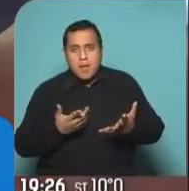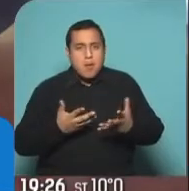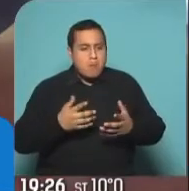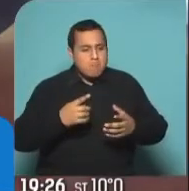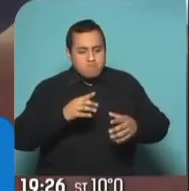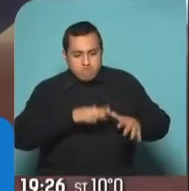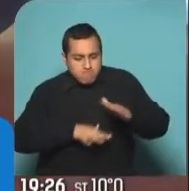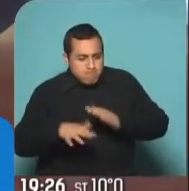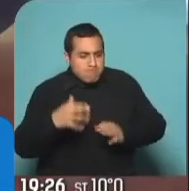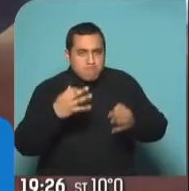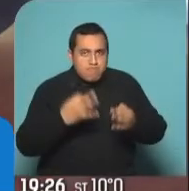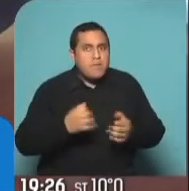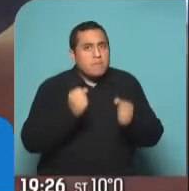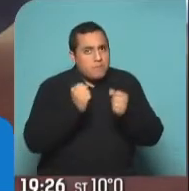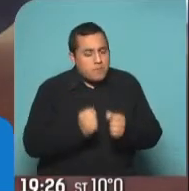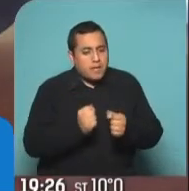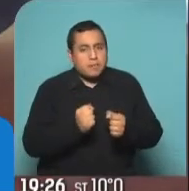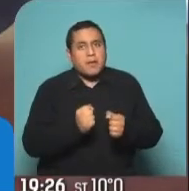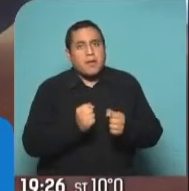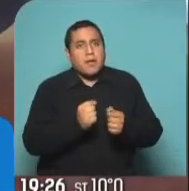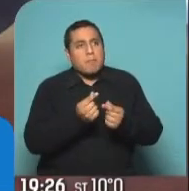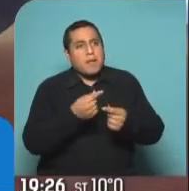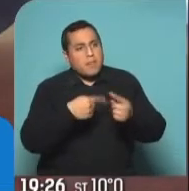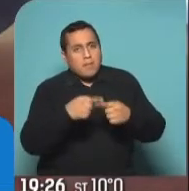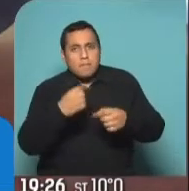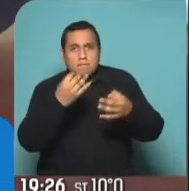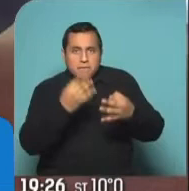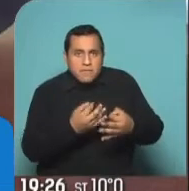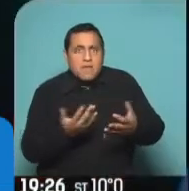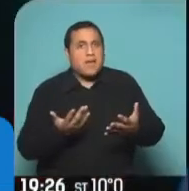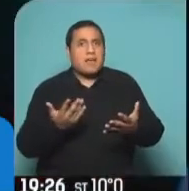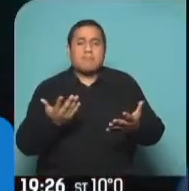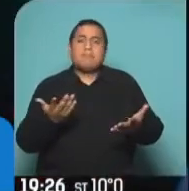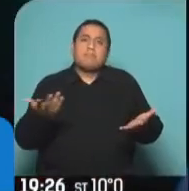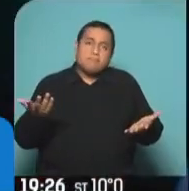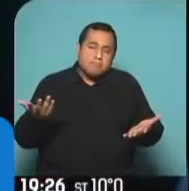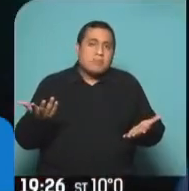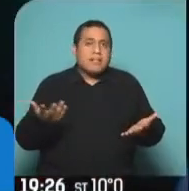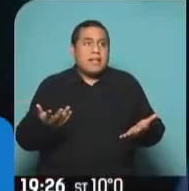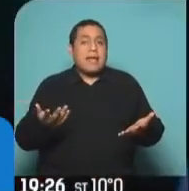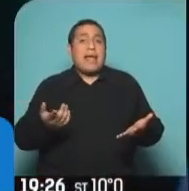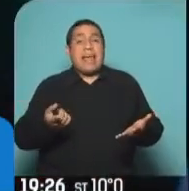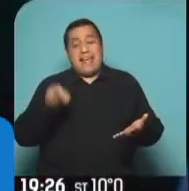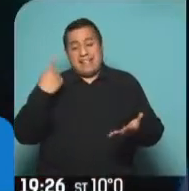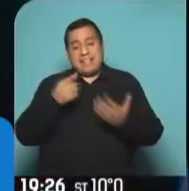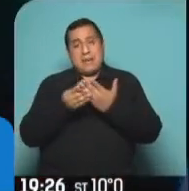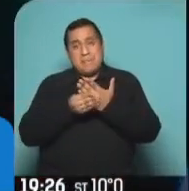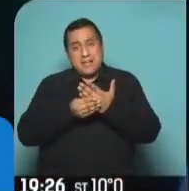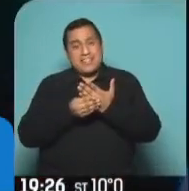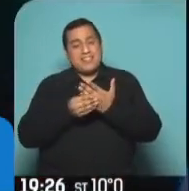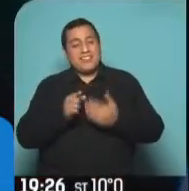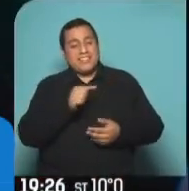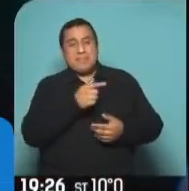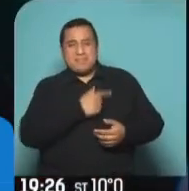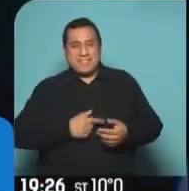firme para garantizar el tipo de cambio. Esa ha sido una apuesta que explícitamente han jugado ayer el ministro de Economía y el presidente del Banco